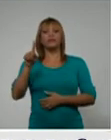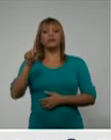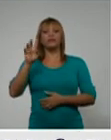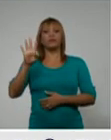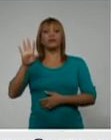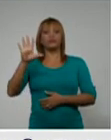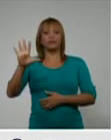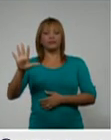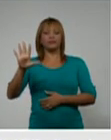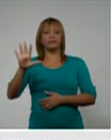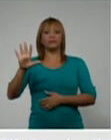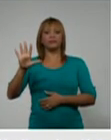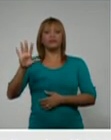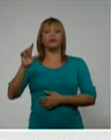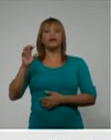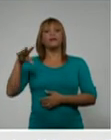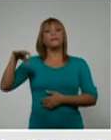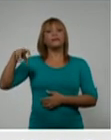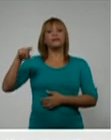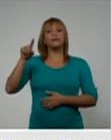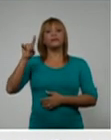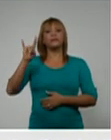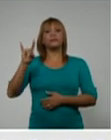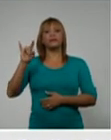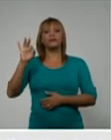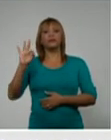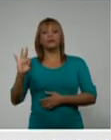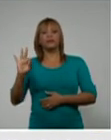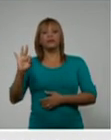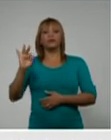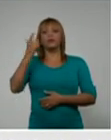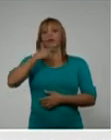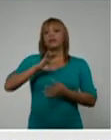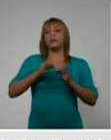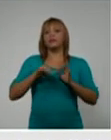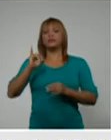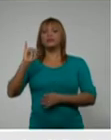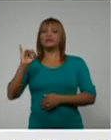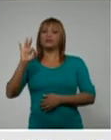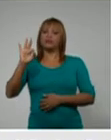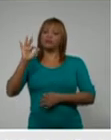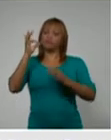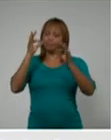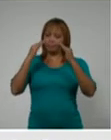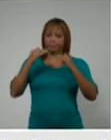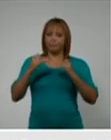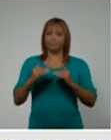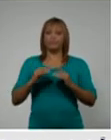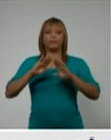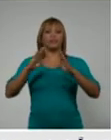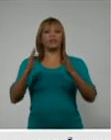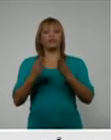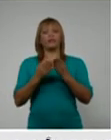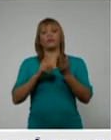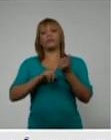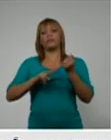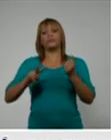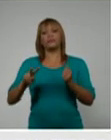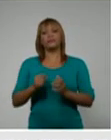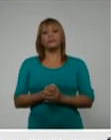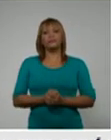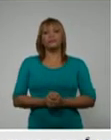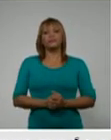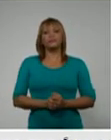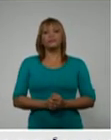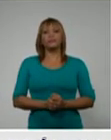145, Pinar del Río 98, Artemisa 68 y así, de todos los territorios.